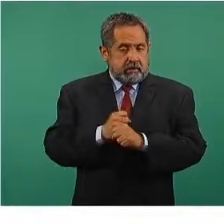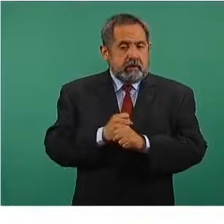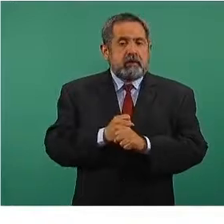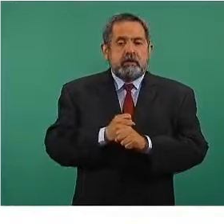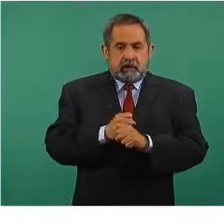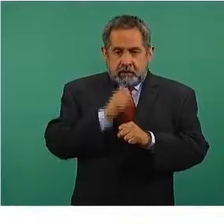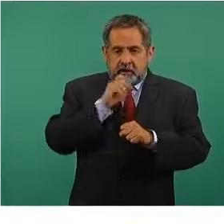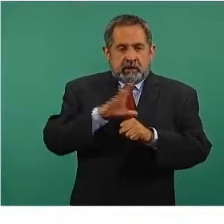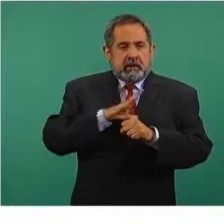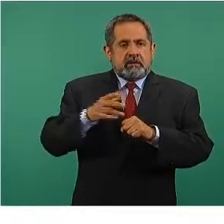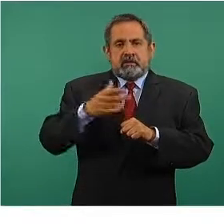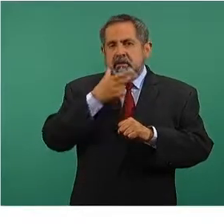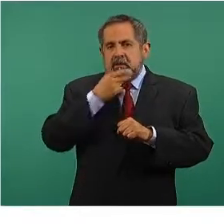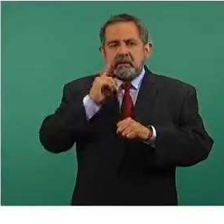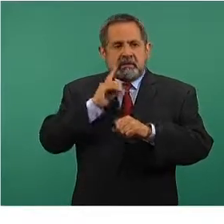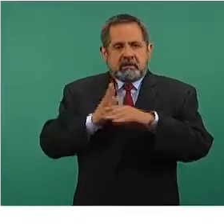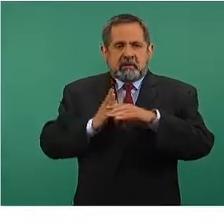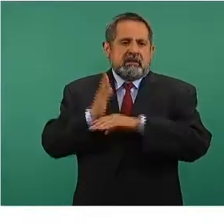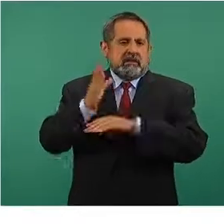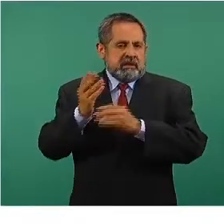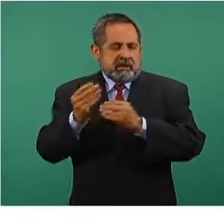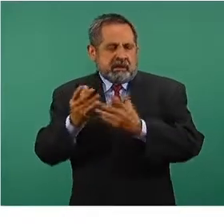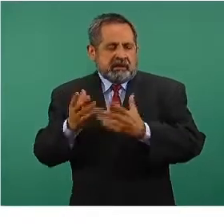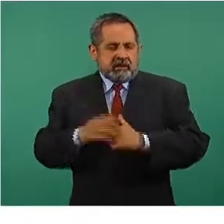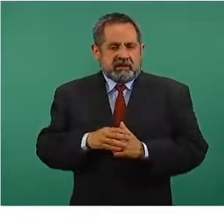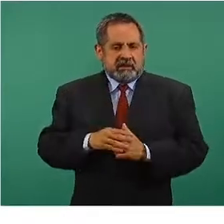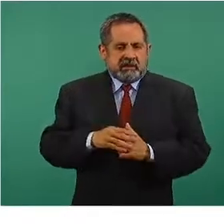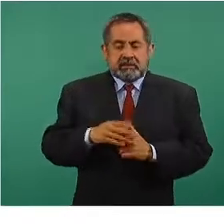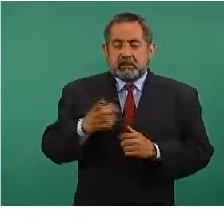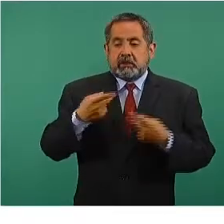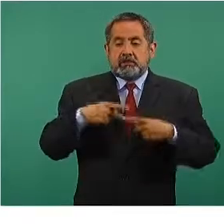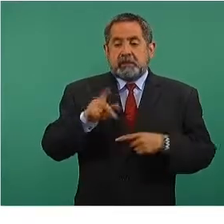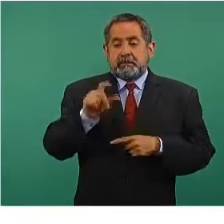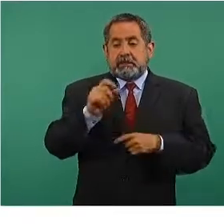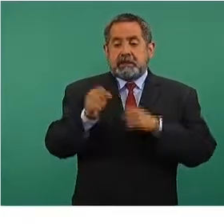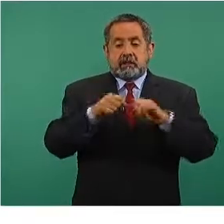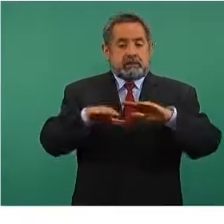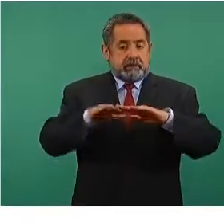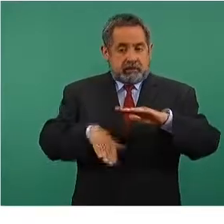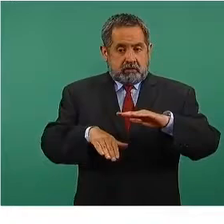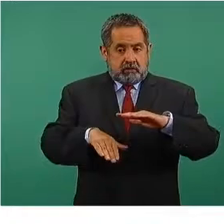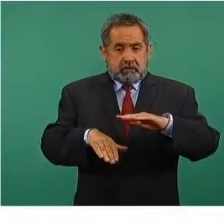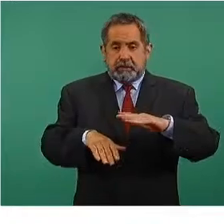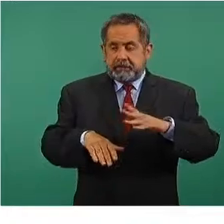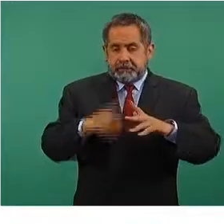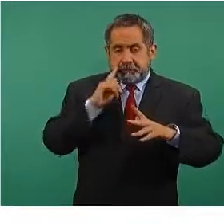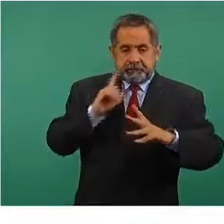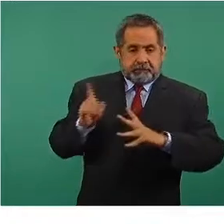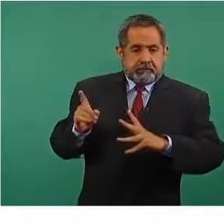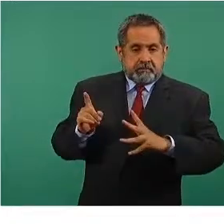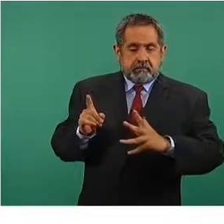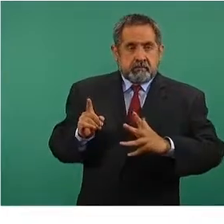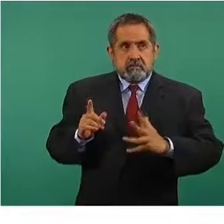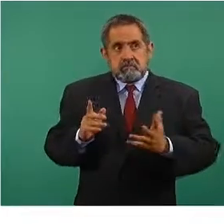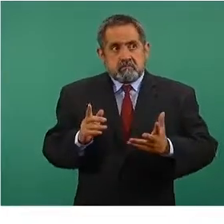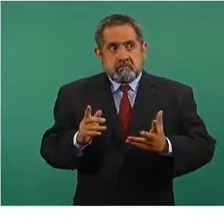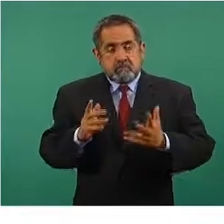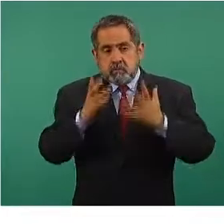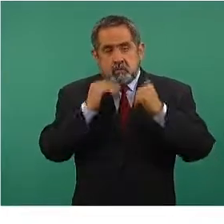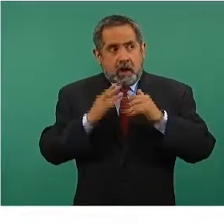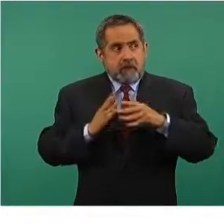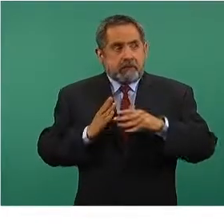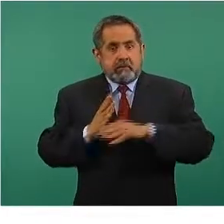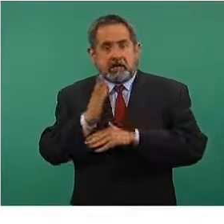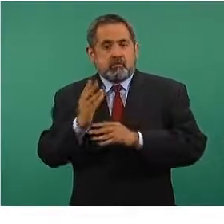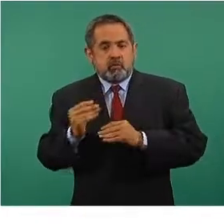excesos tanto en hombres como en mujeres. En la población de menos de 20 años tenemos estos datos en donde no tenemos datos de